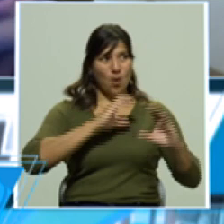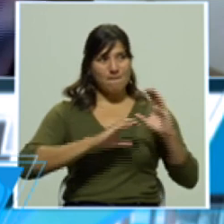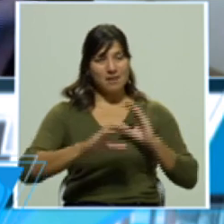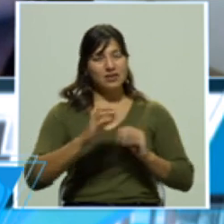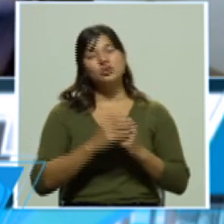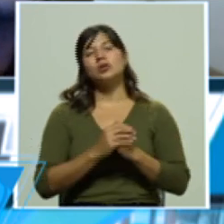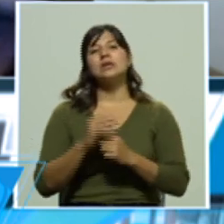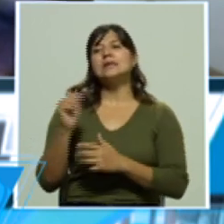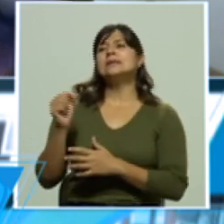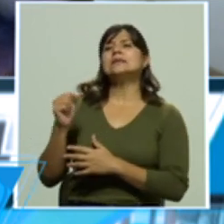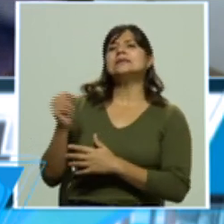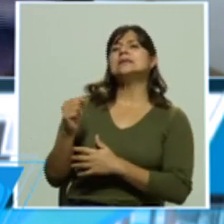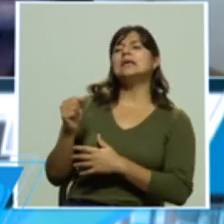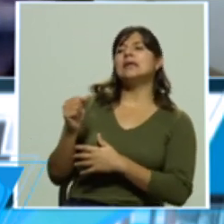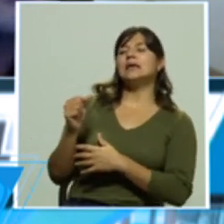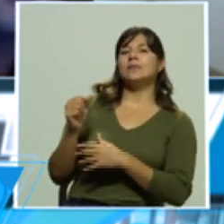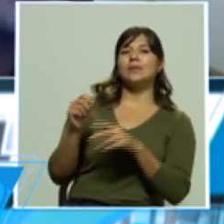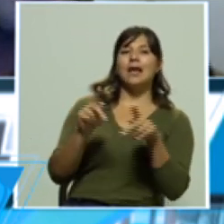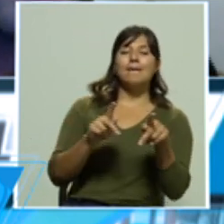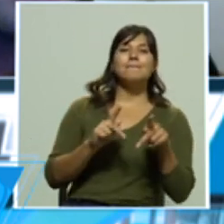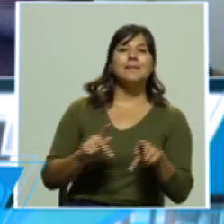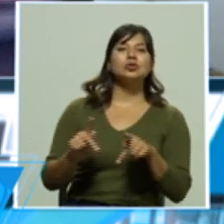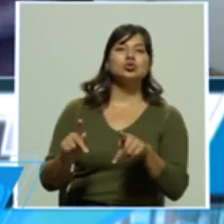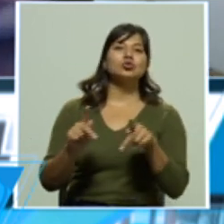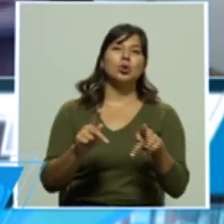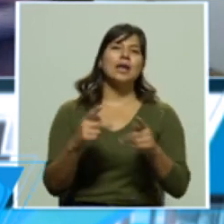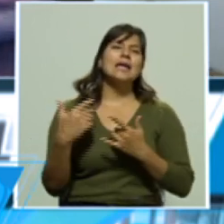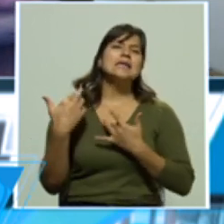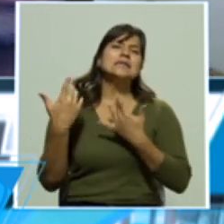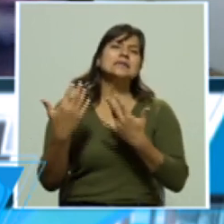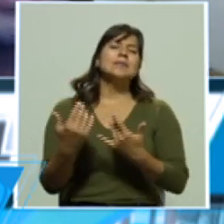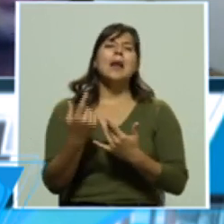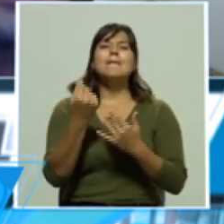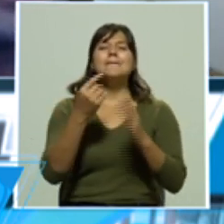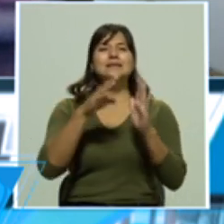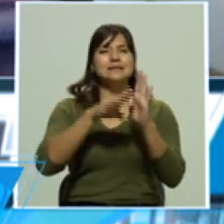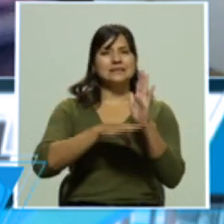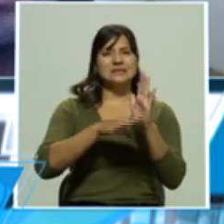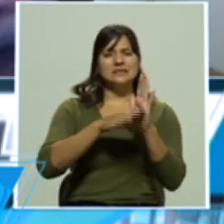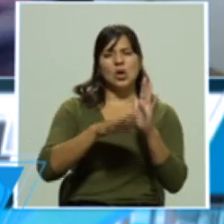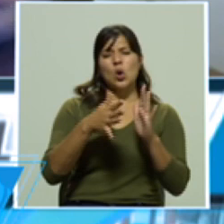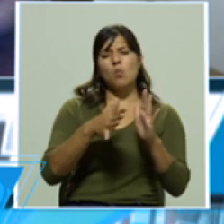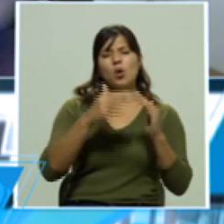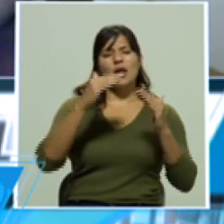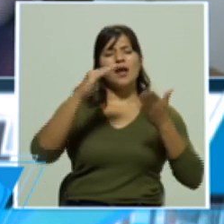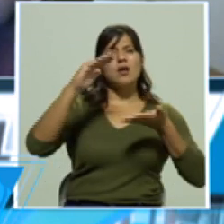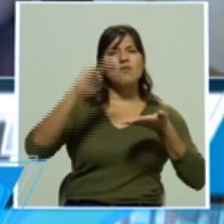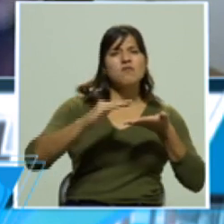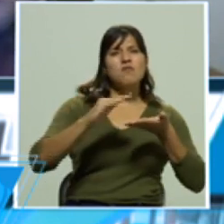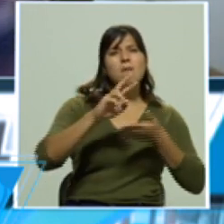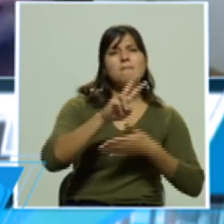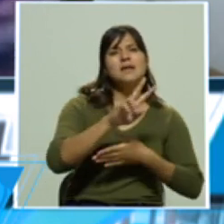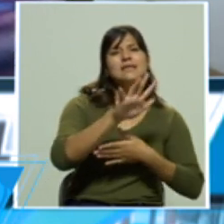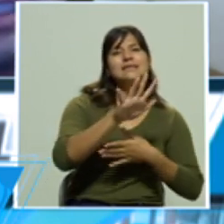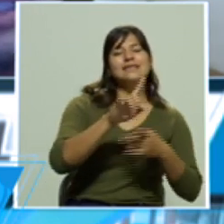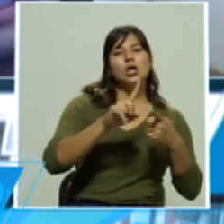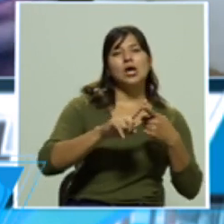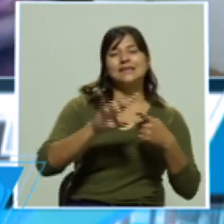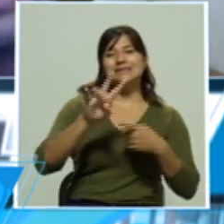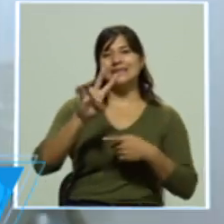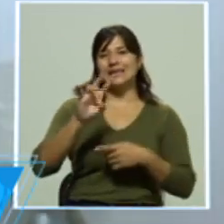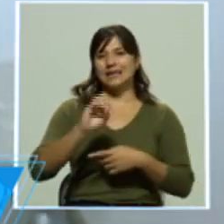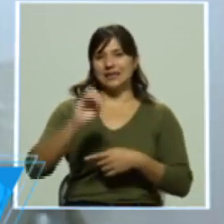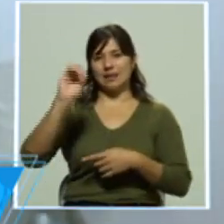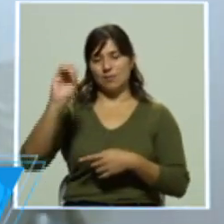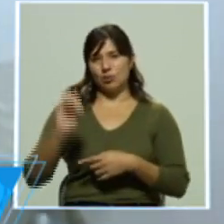Sí, los consumidores, las personas pueden esperar ofertas que rondan entre el 25 y hasta el 70%.